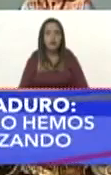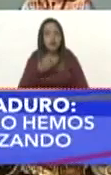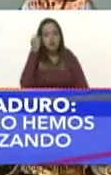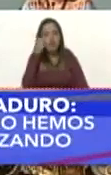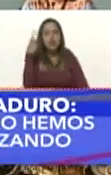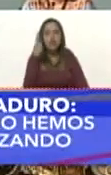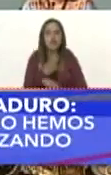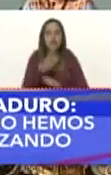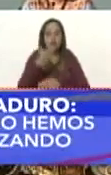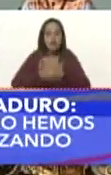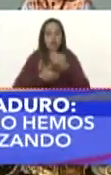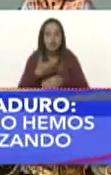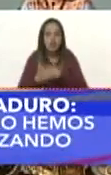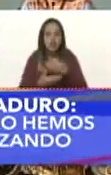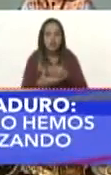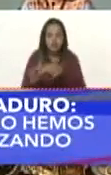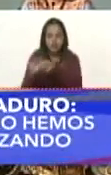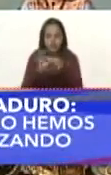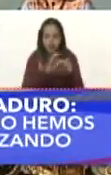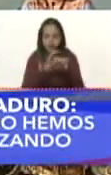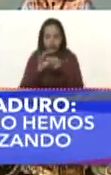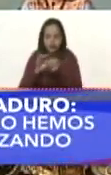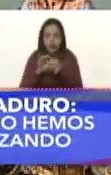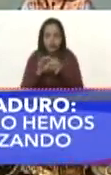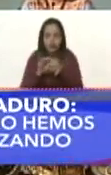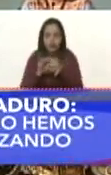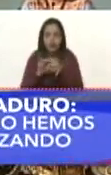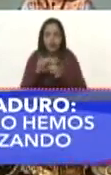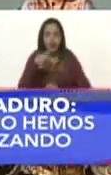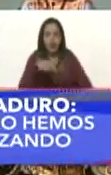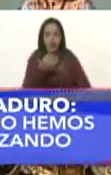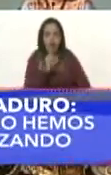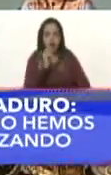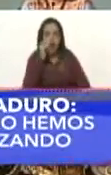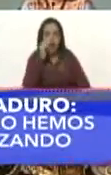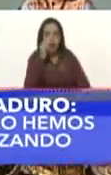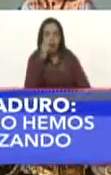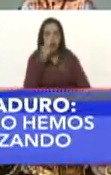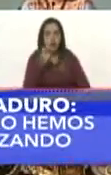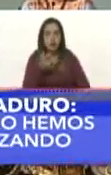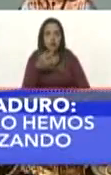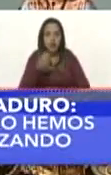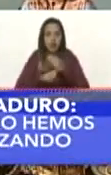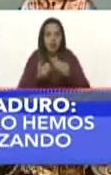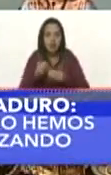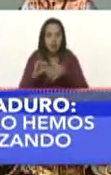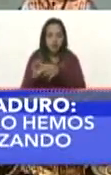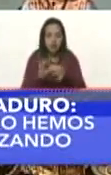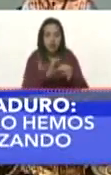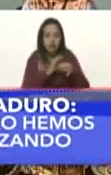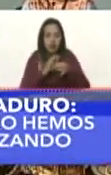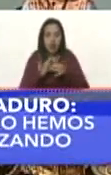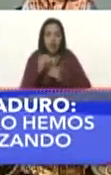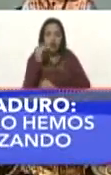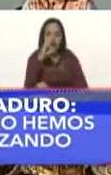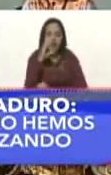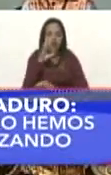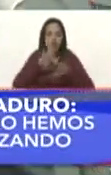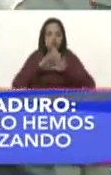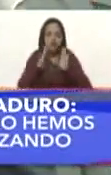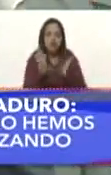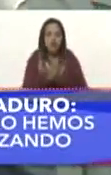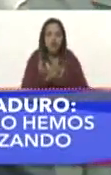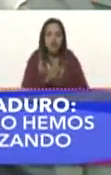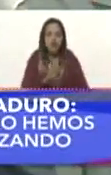que avanzar en la articulación. Aquí está Ignacio Ramonet, que fue el gran articulador del Foro Social Mundial de Sao Paulo